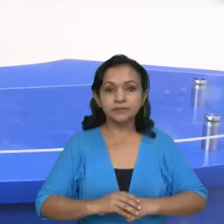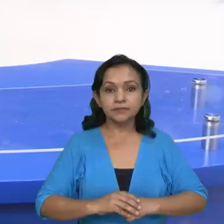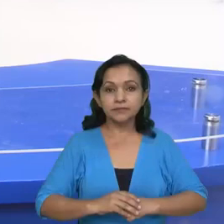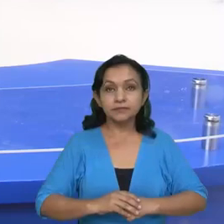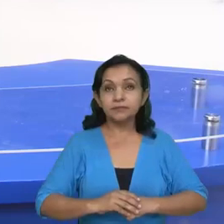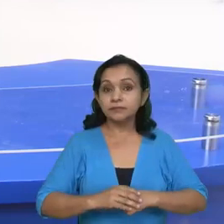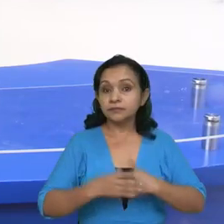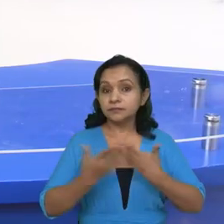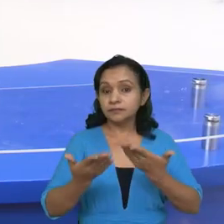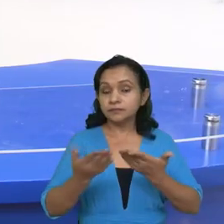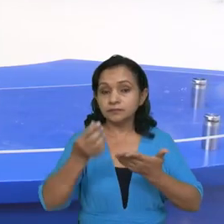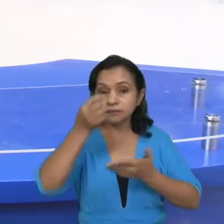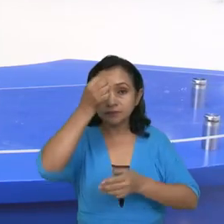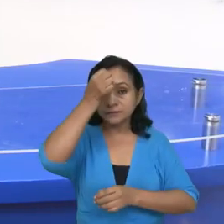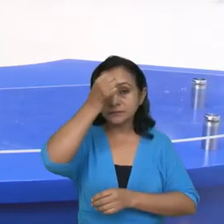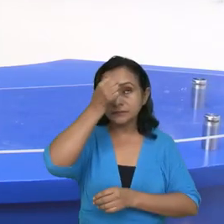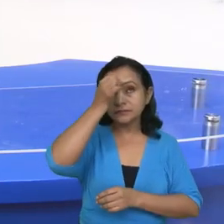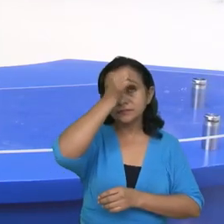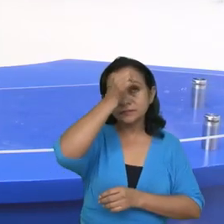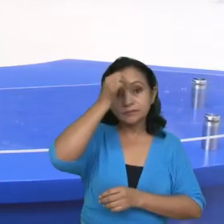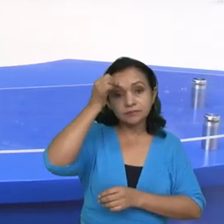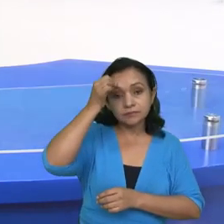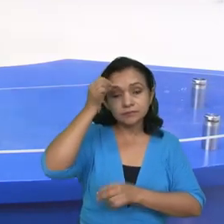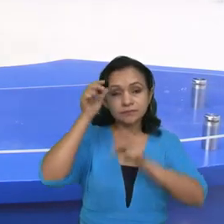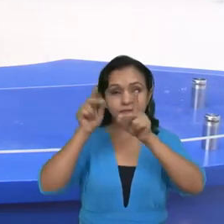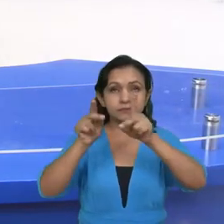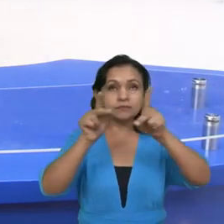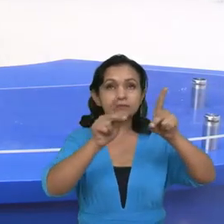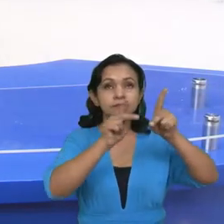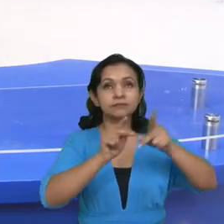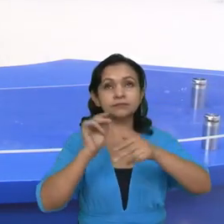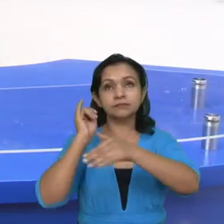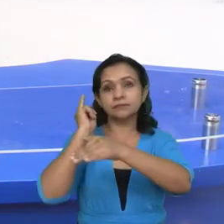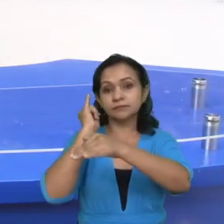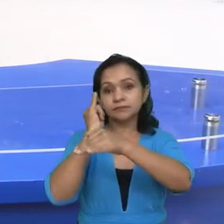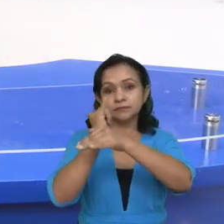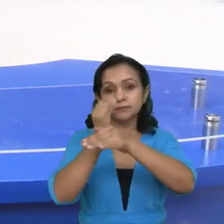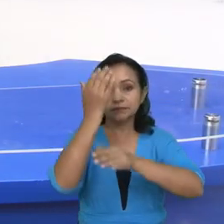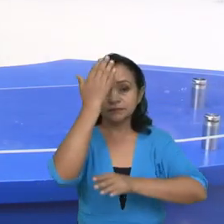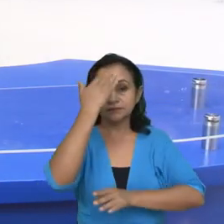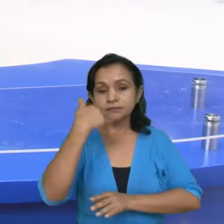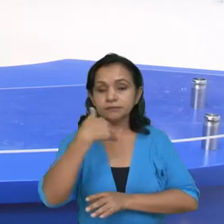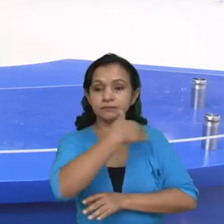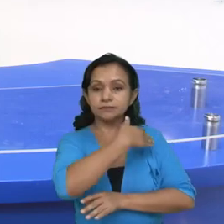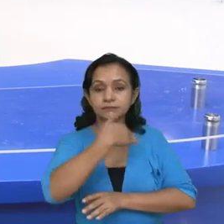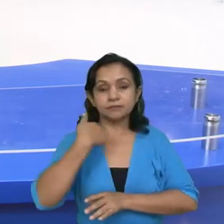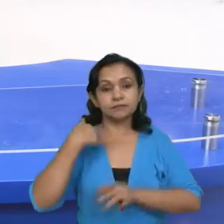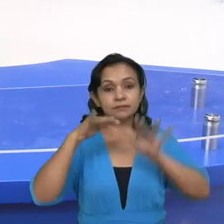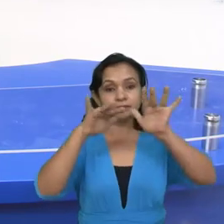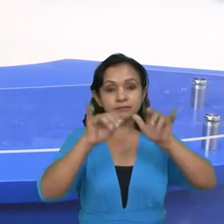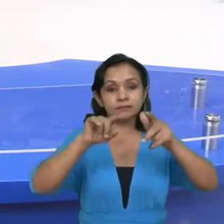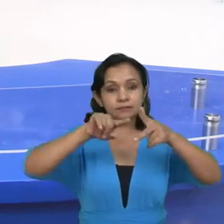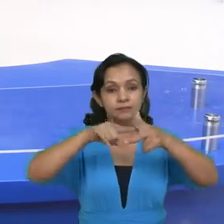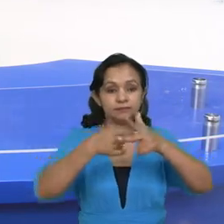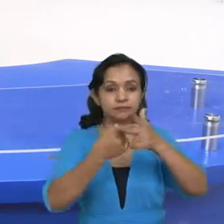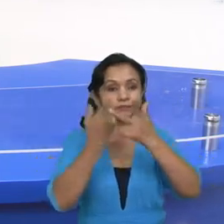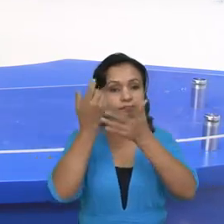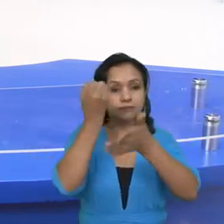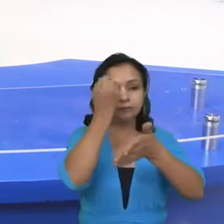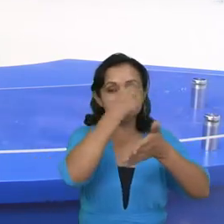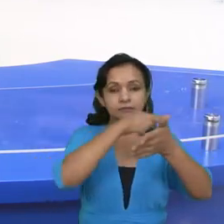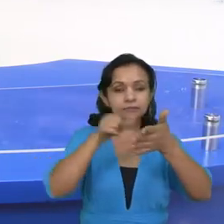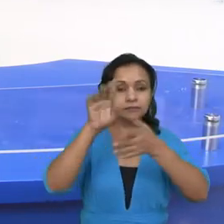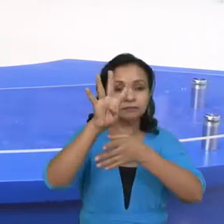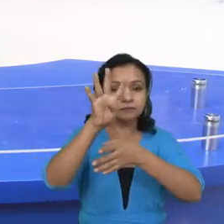con la imposición de cruz de ceniza los feligreses la iglesia católica inició oficialmente la época de cuaresma que